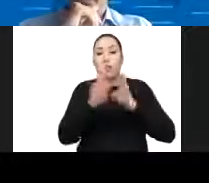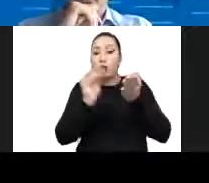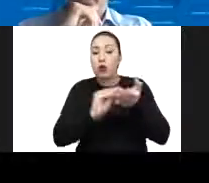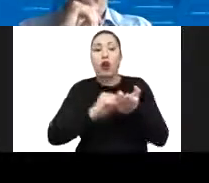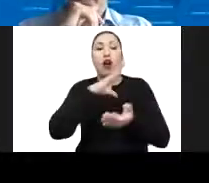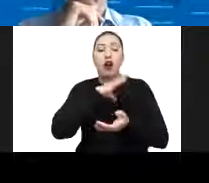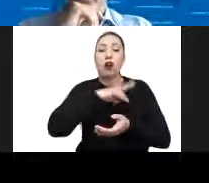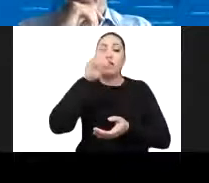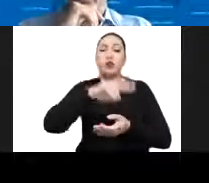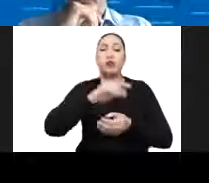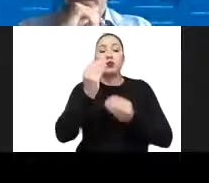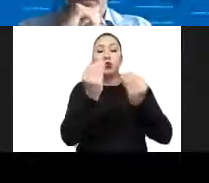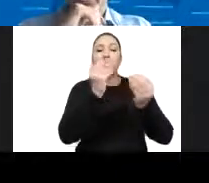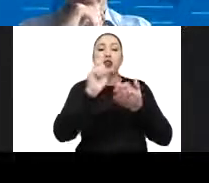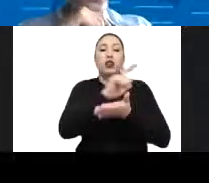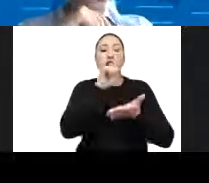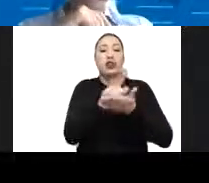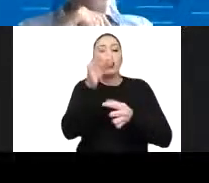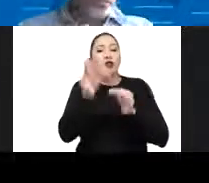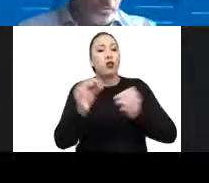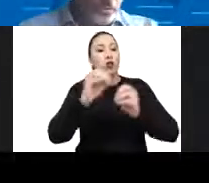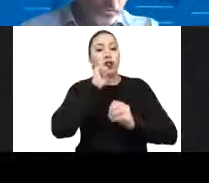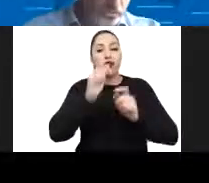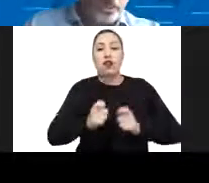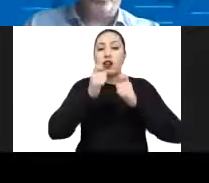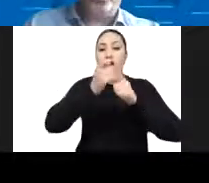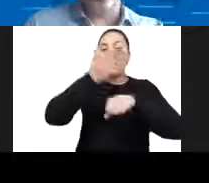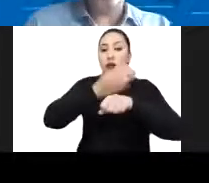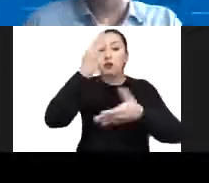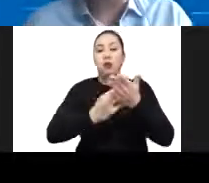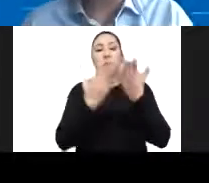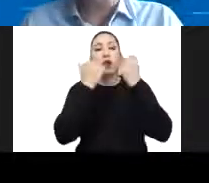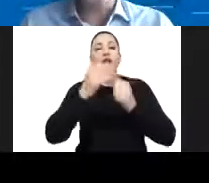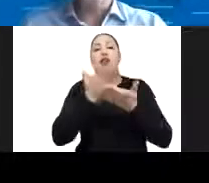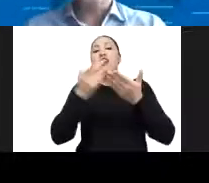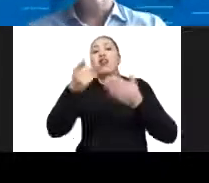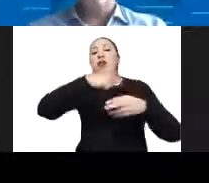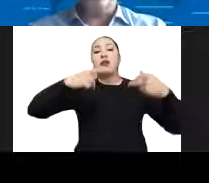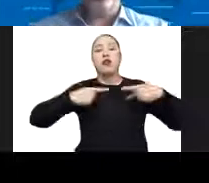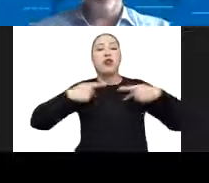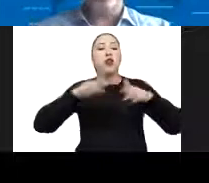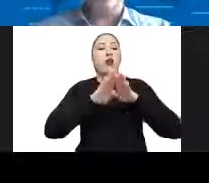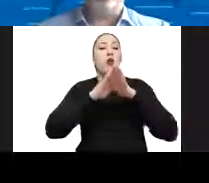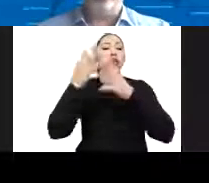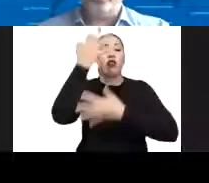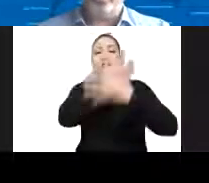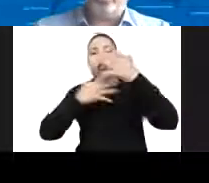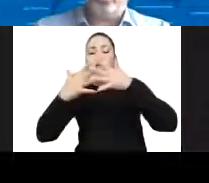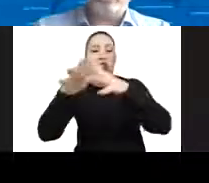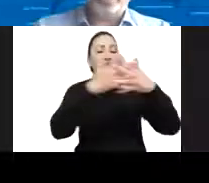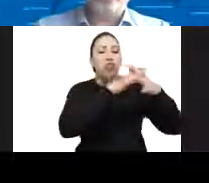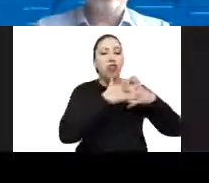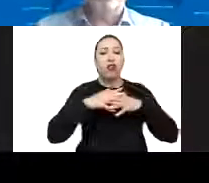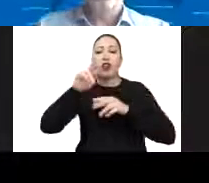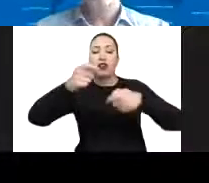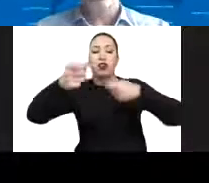que no se aplican, no hay sancionamiento, entonces hay un desorden que no está realmente en ninguno de los planes y que es difícil de